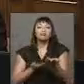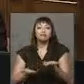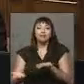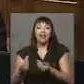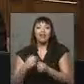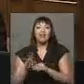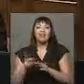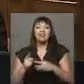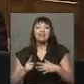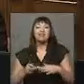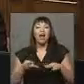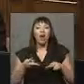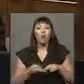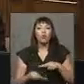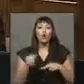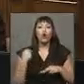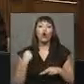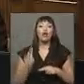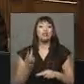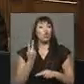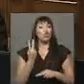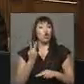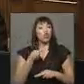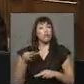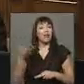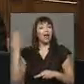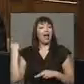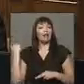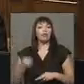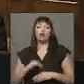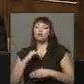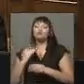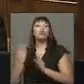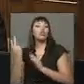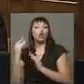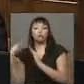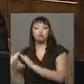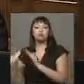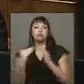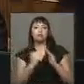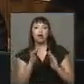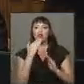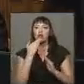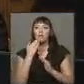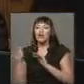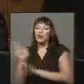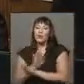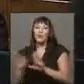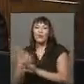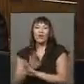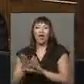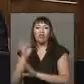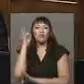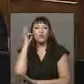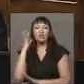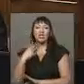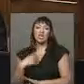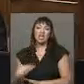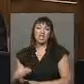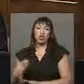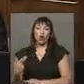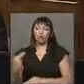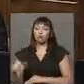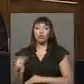hace 2 semanas una casa de acogida que brindará amparo y protección a nuestras mujeres y sus hijos, donde pueden permanecer